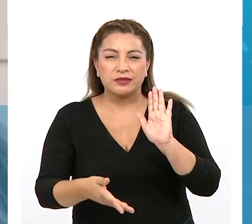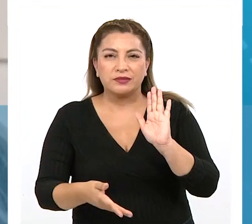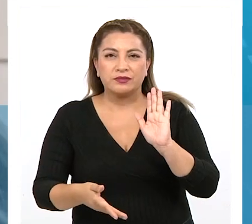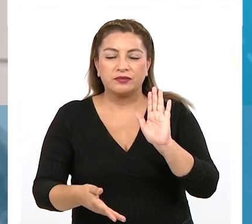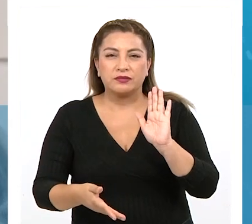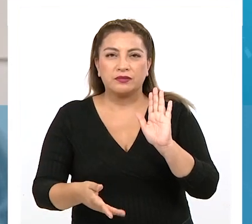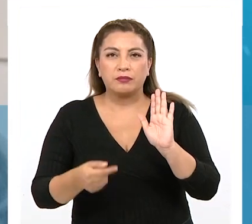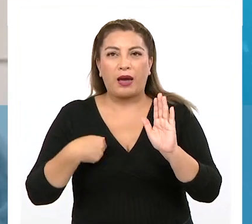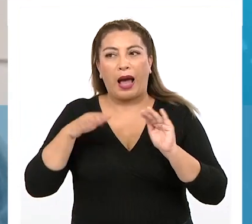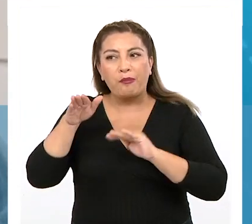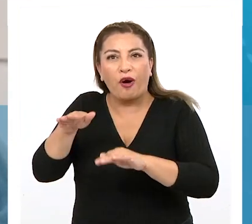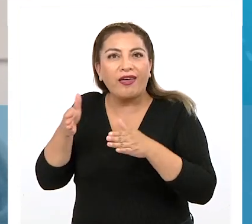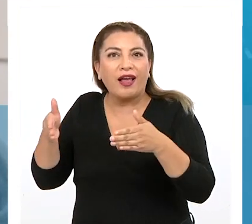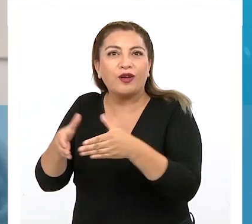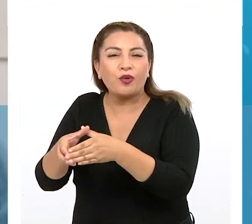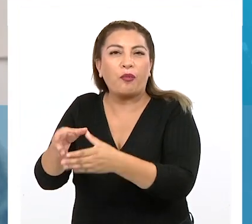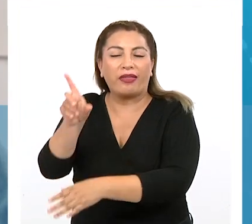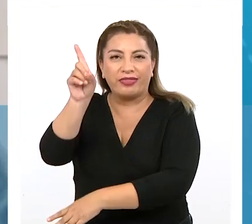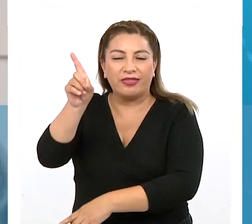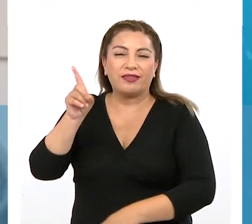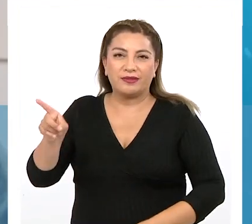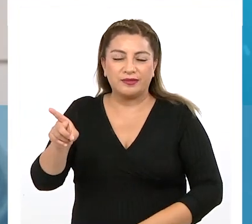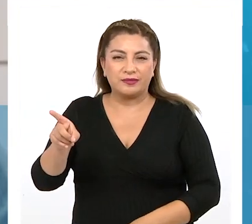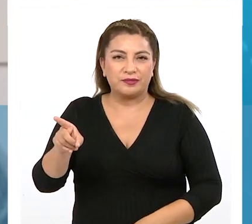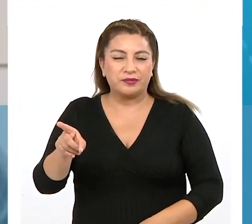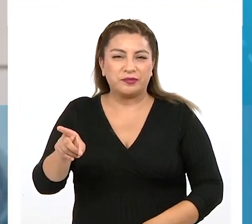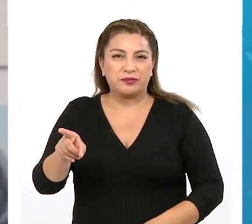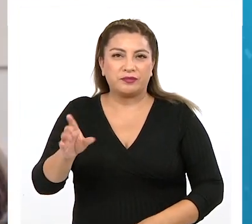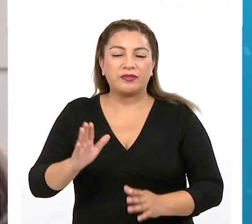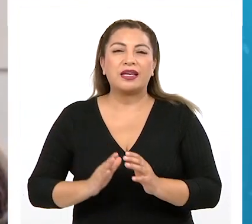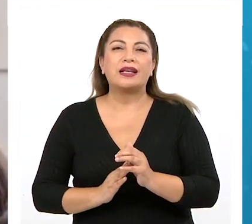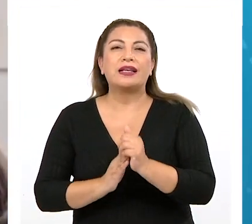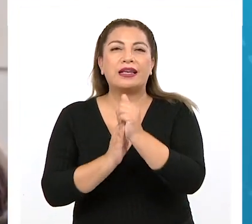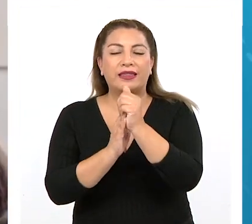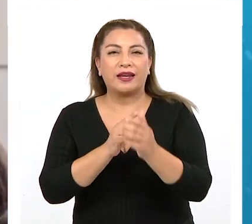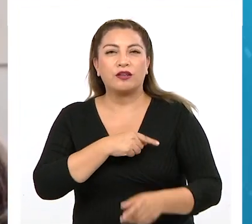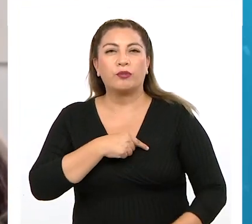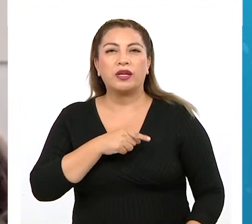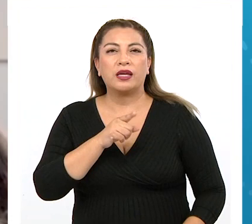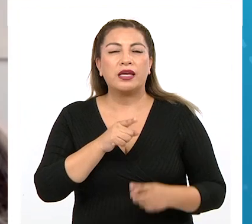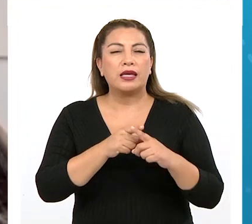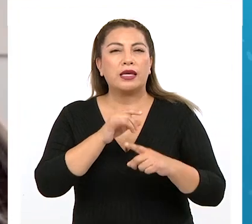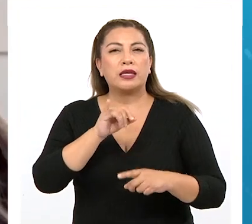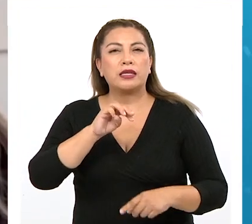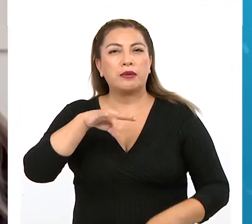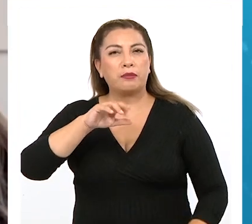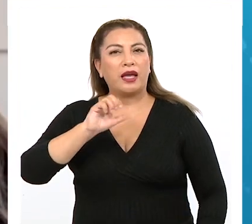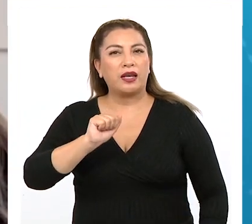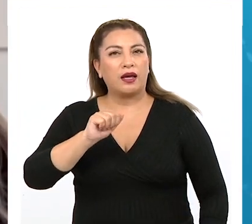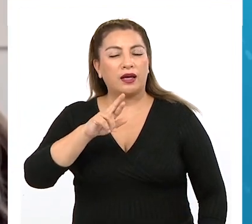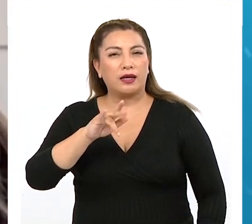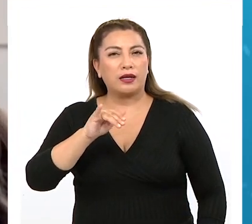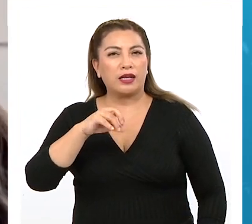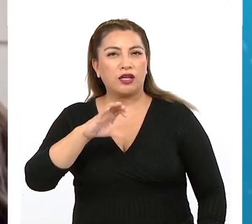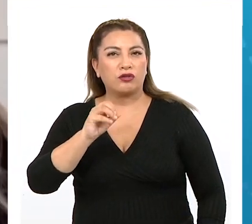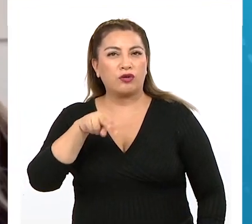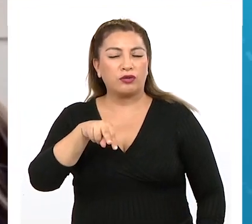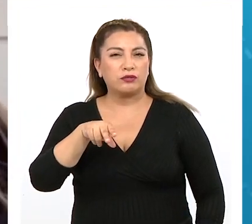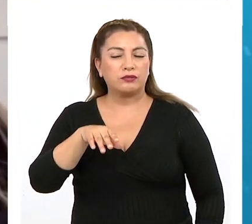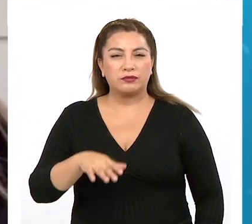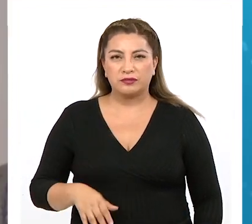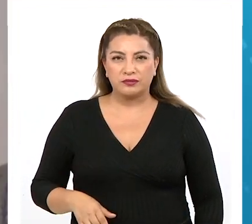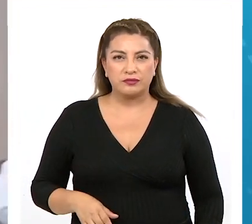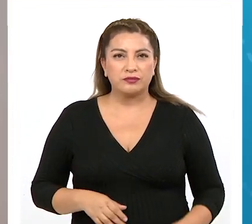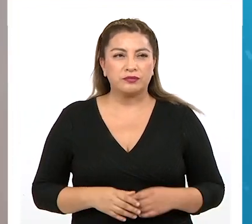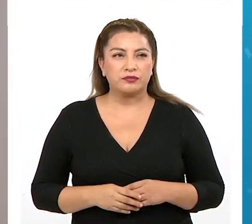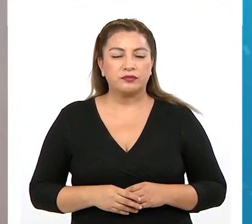más a la derecha, que es la parte liderada por Jimena Rincón y el senador Walker,